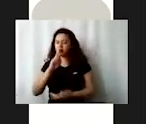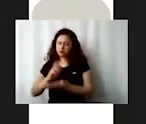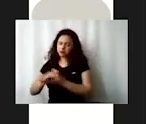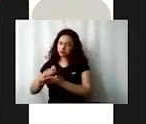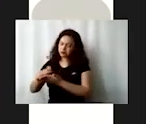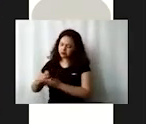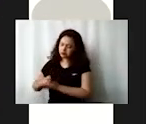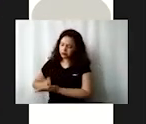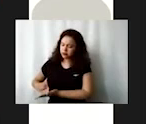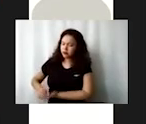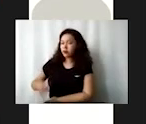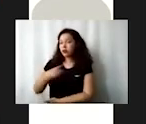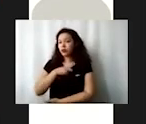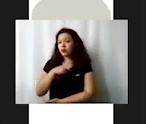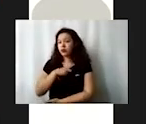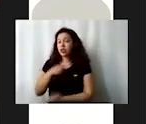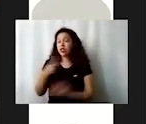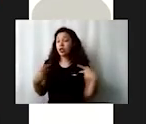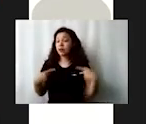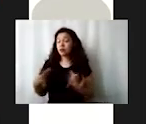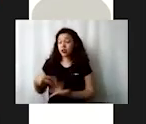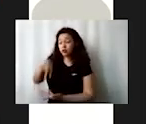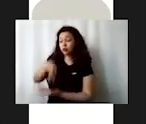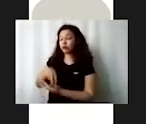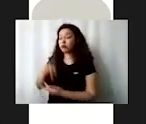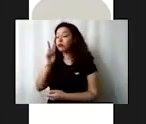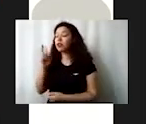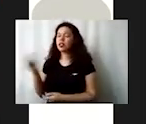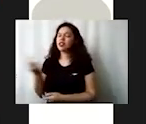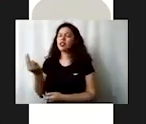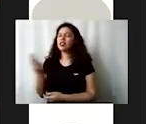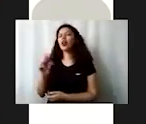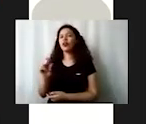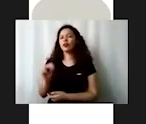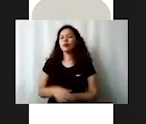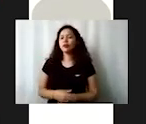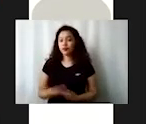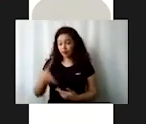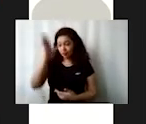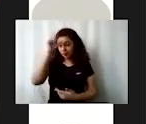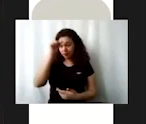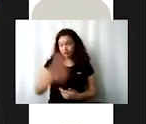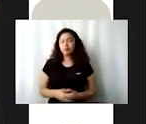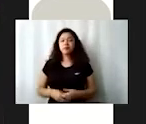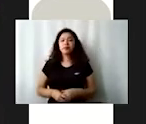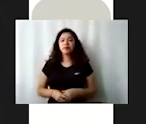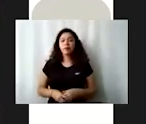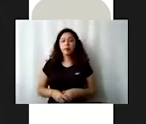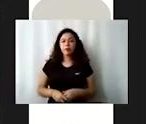la que va dirigido sin que esté presente el analista. ¿Estamos? Bien.